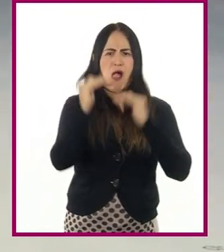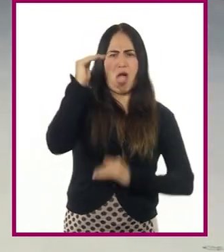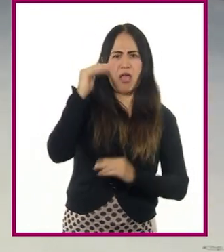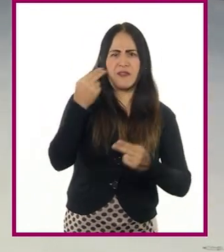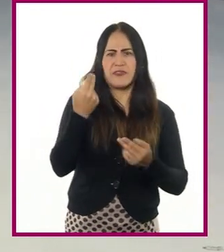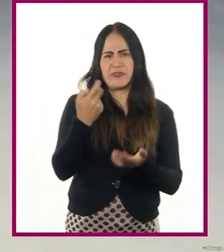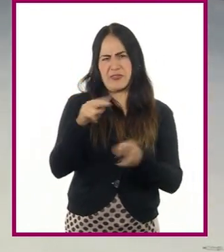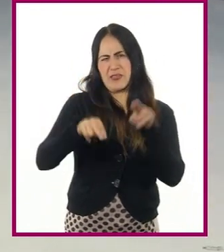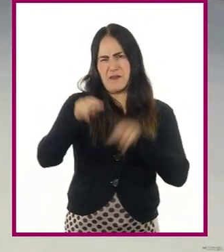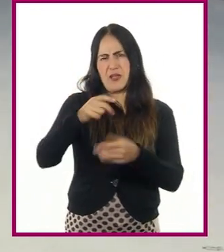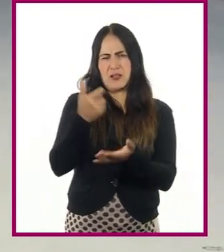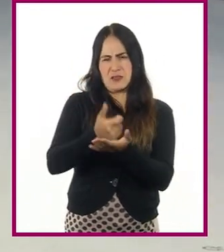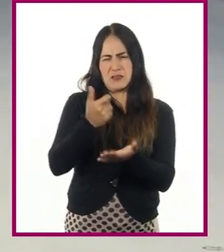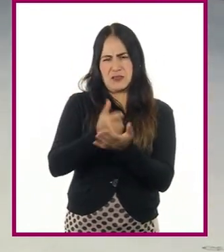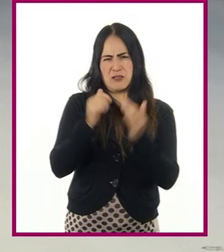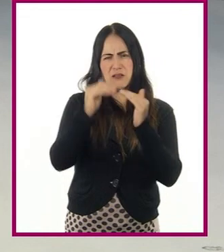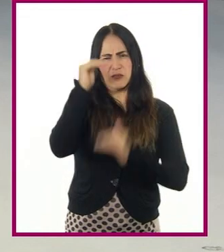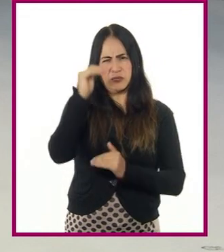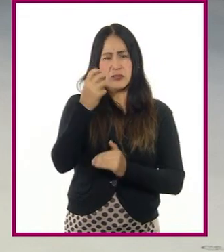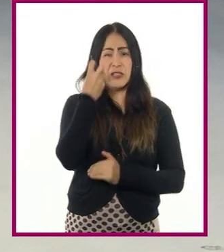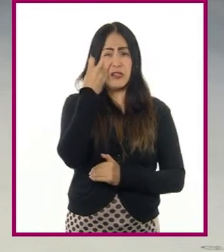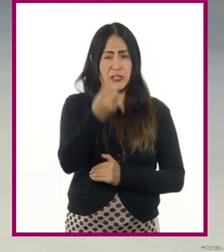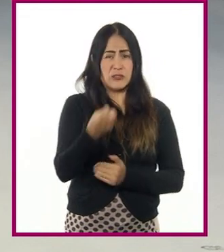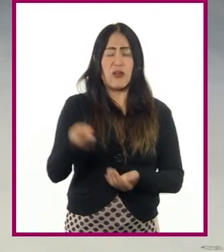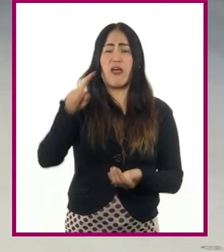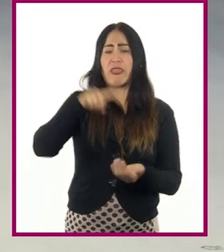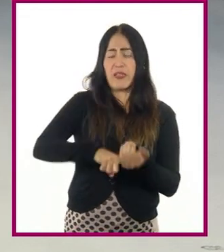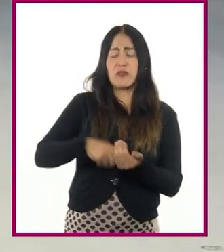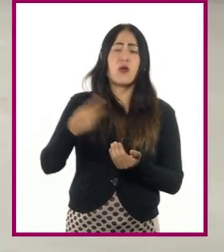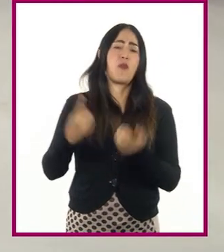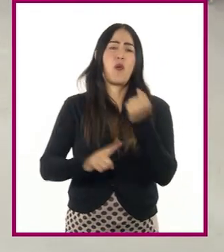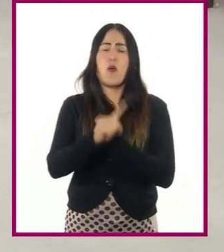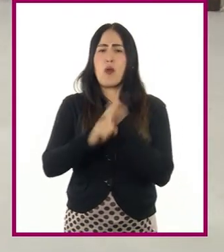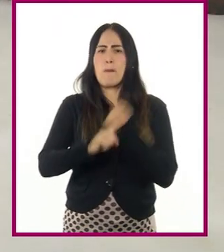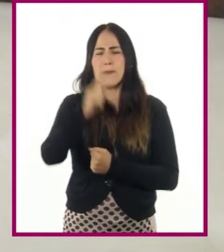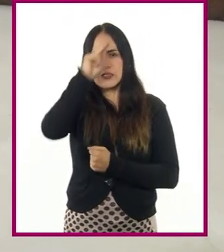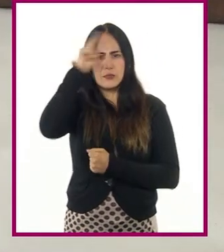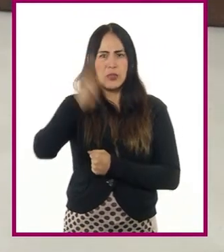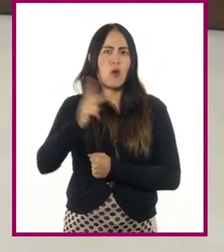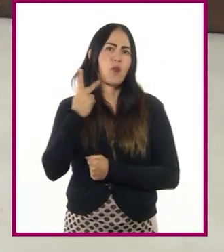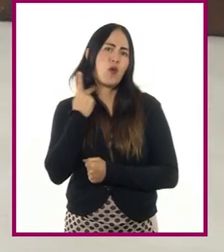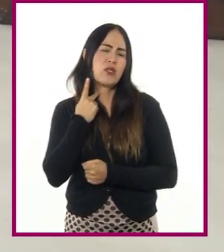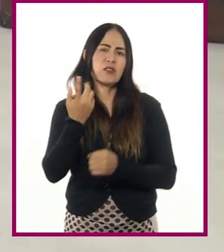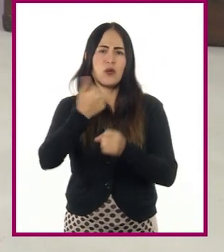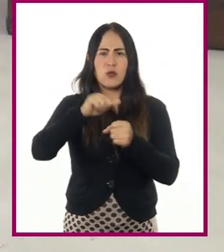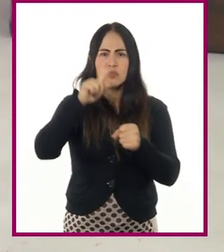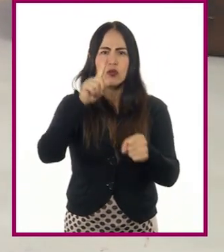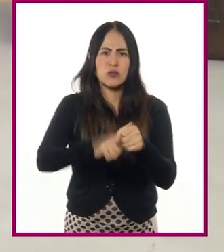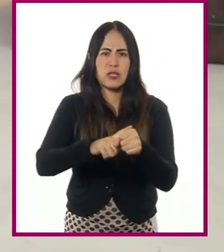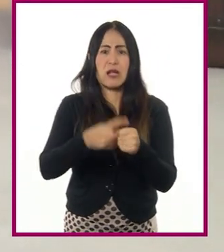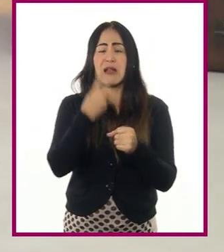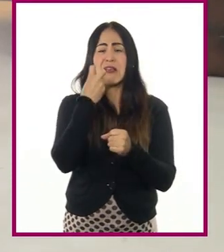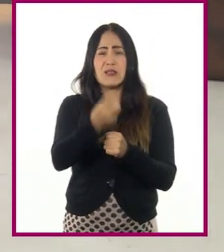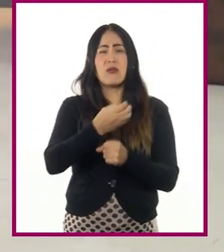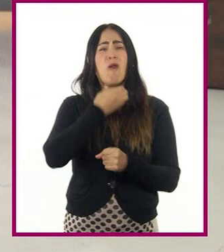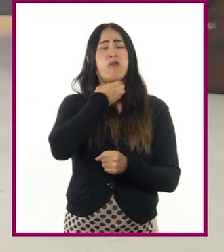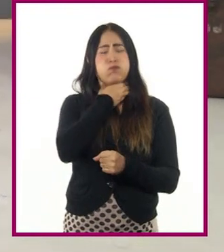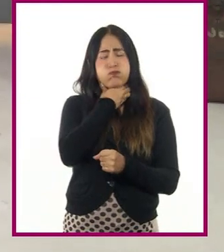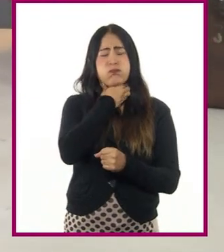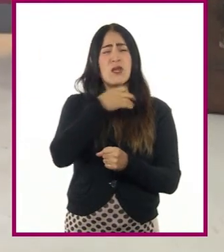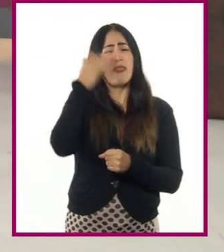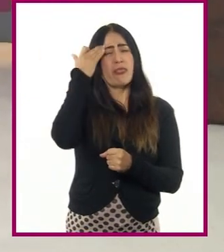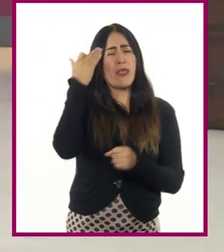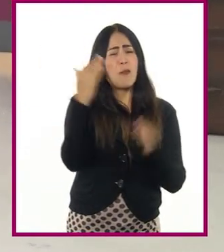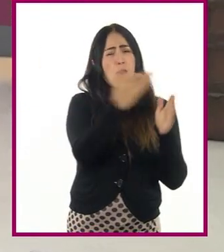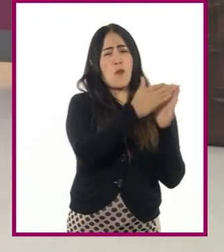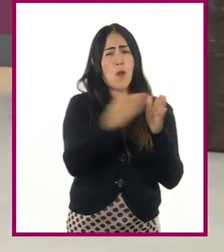social, crearon o profundizaron crisis políticas y sociales. Varias de estas crisis se agudizaron durante los